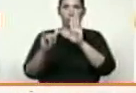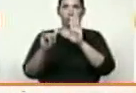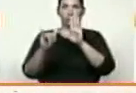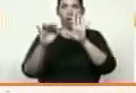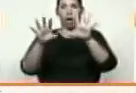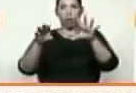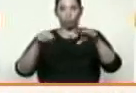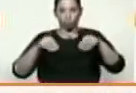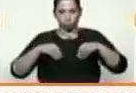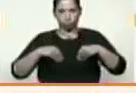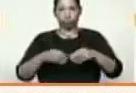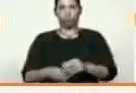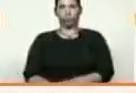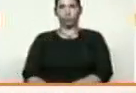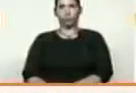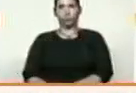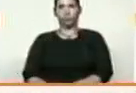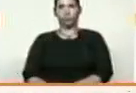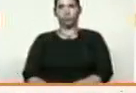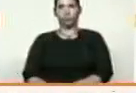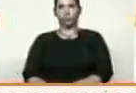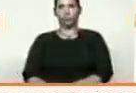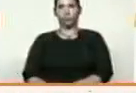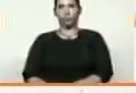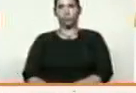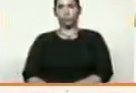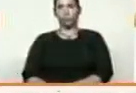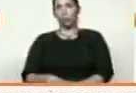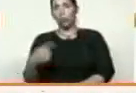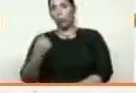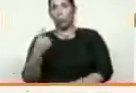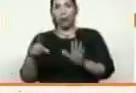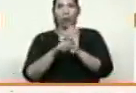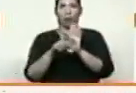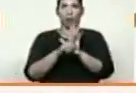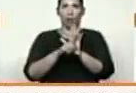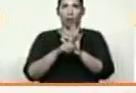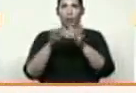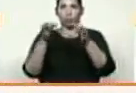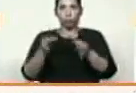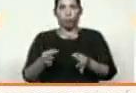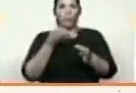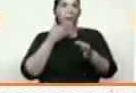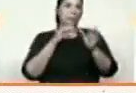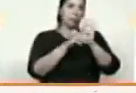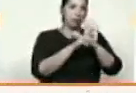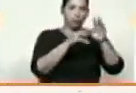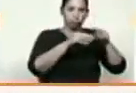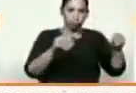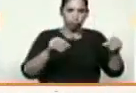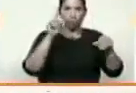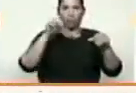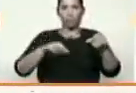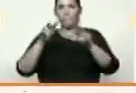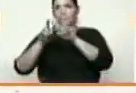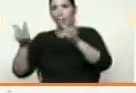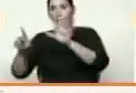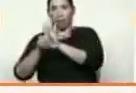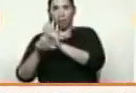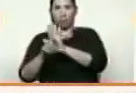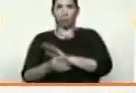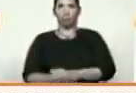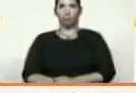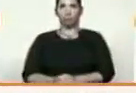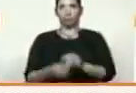asume posiciones no solo de legislación ordinaria, la ley de tierras, la ley para la paz,